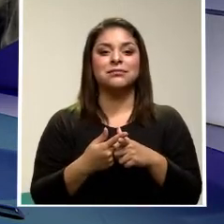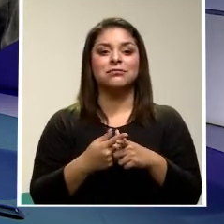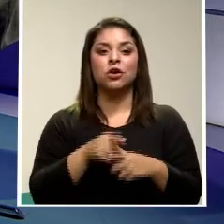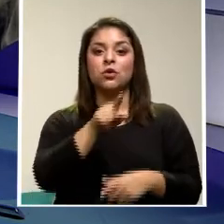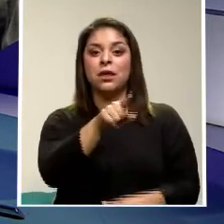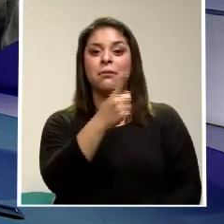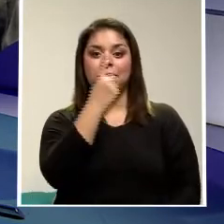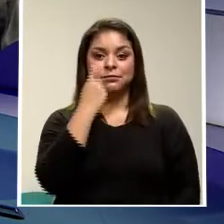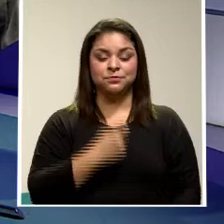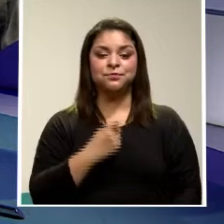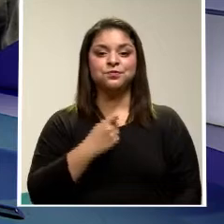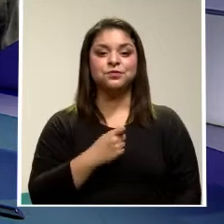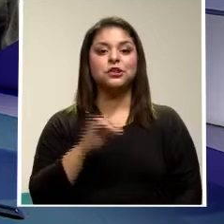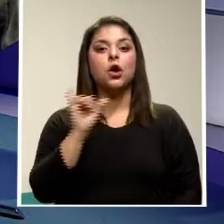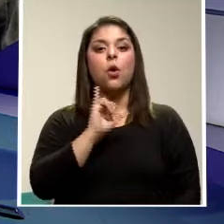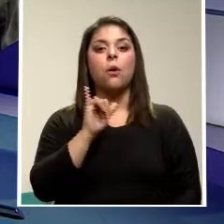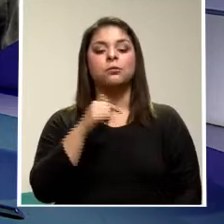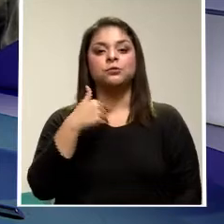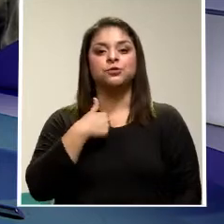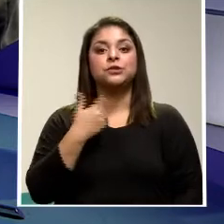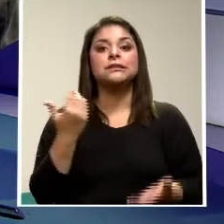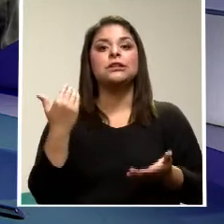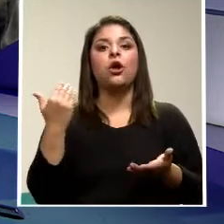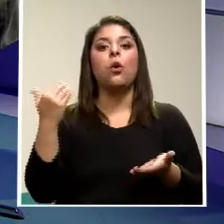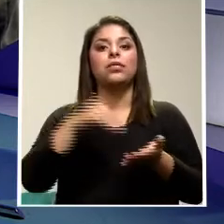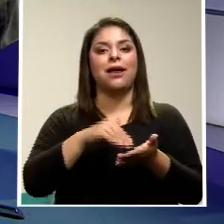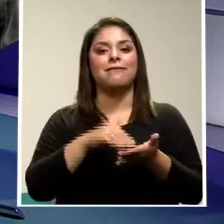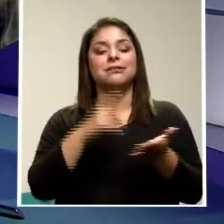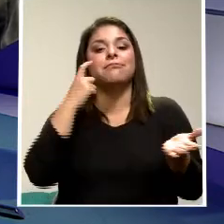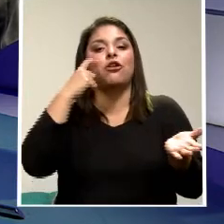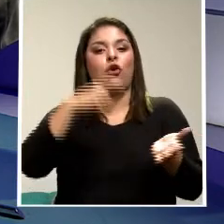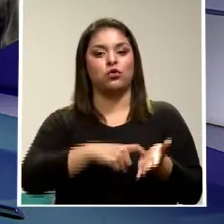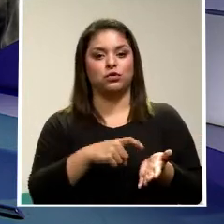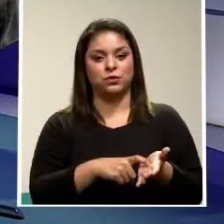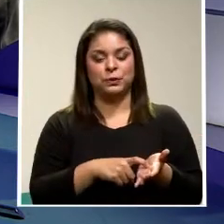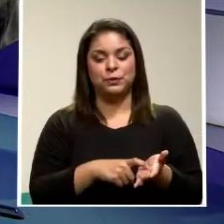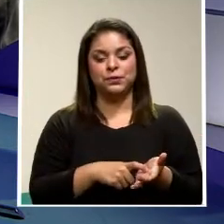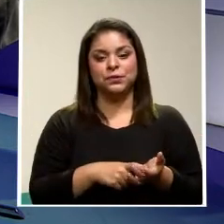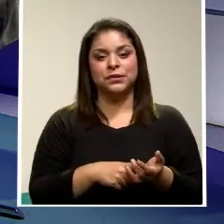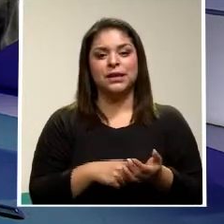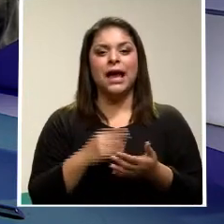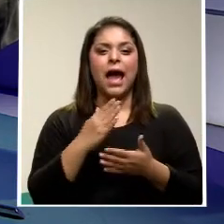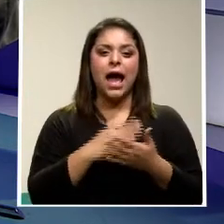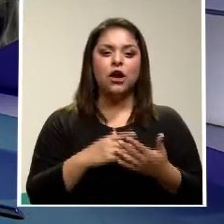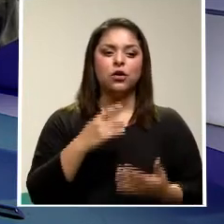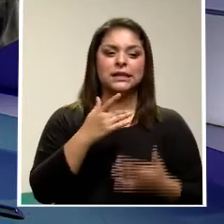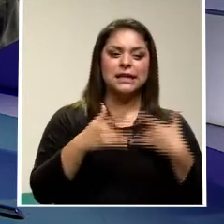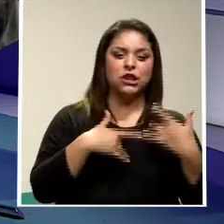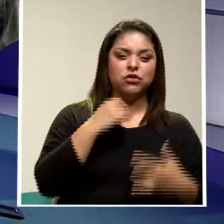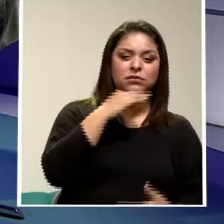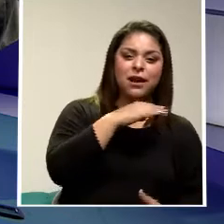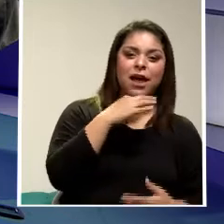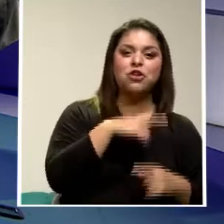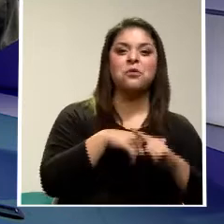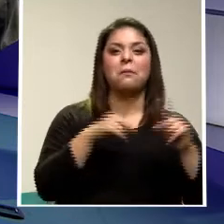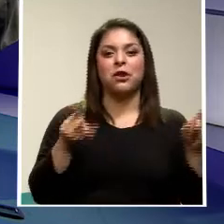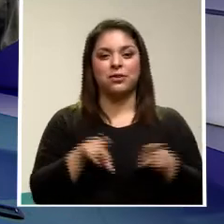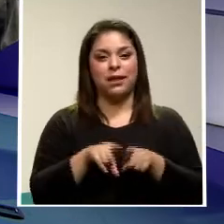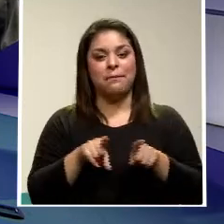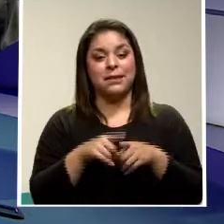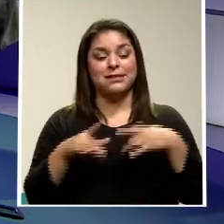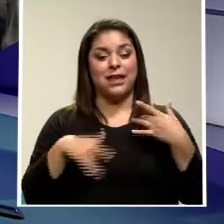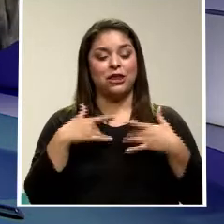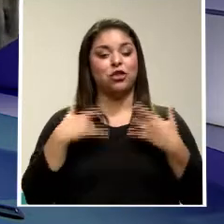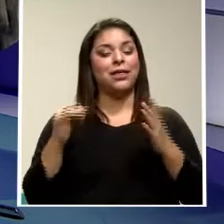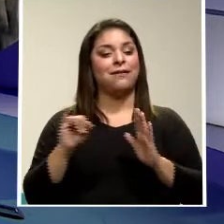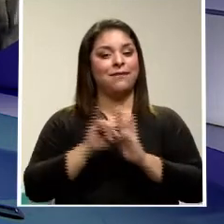pregunta, de un reconocimiento, ¿verdad? Hay algo de extrañeza, pero hay algo de familiaridad en ese otro que